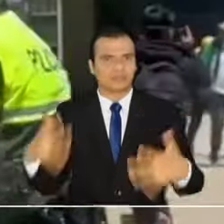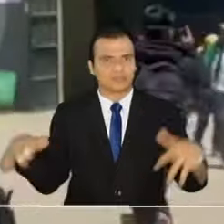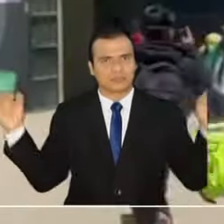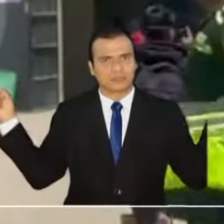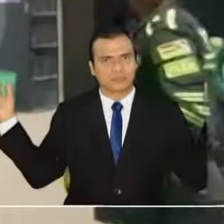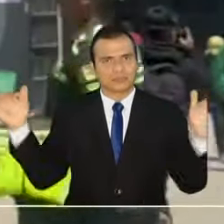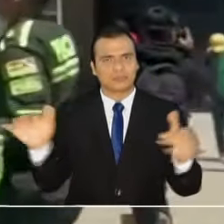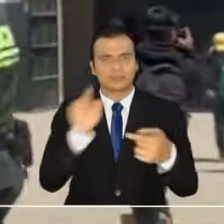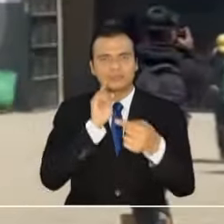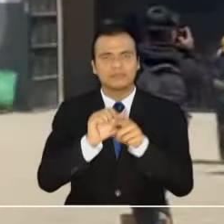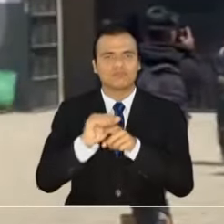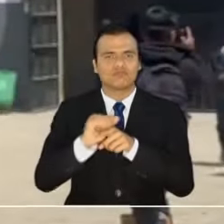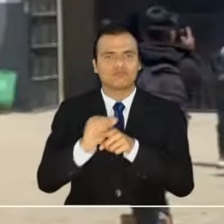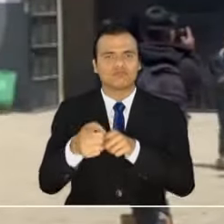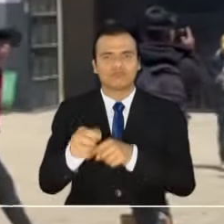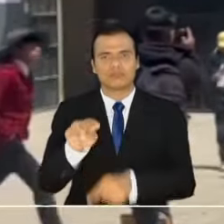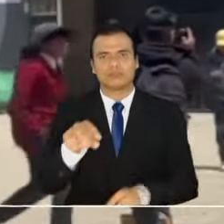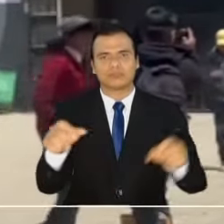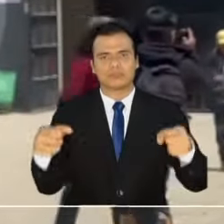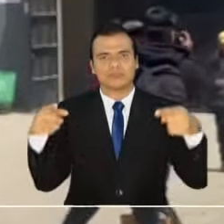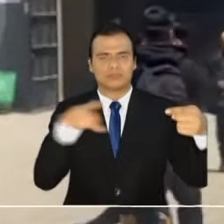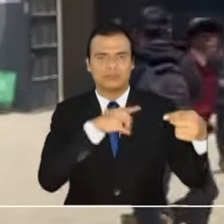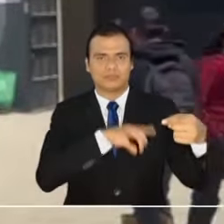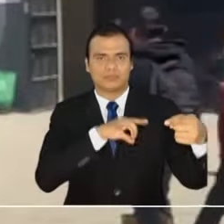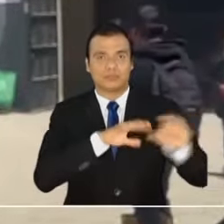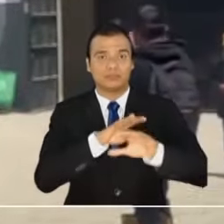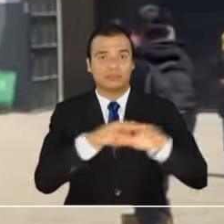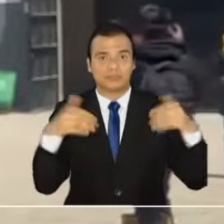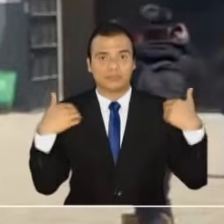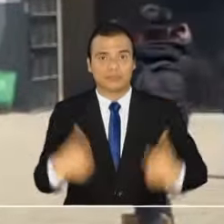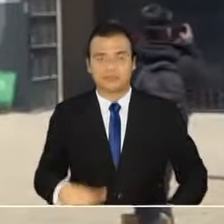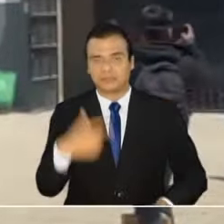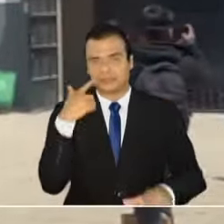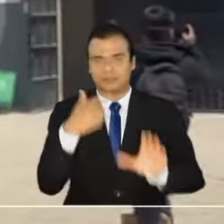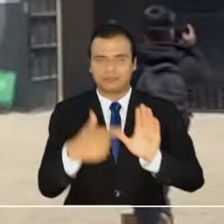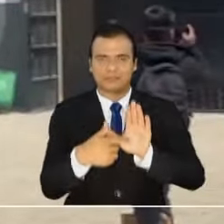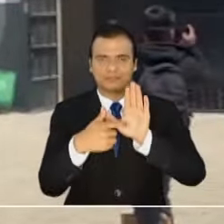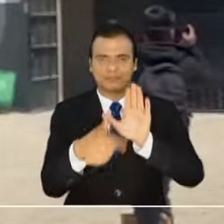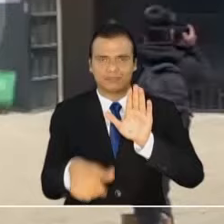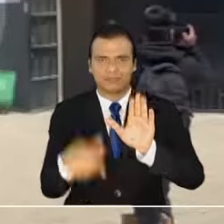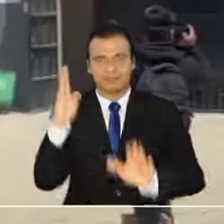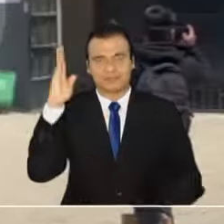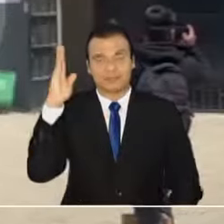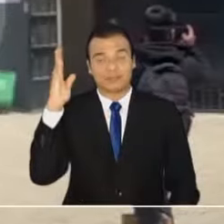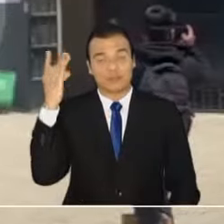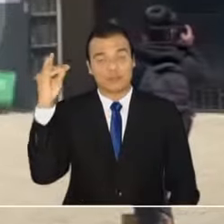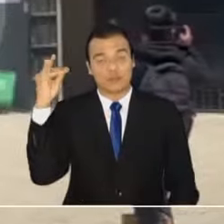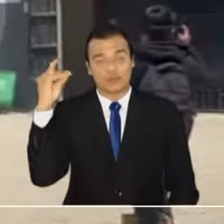próximo martes ante Chile. Esta es toda la información desde El Alto. Julián Collazos, Noticiero 90 Minutos.